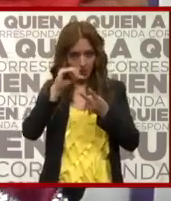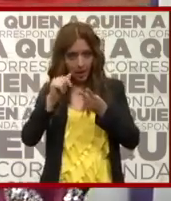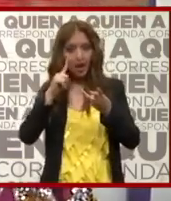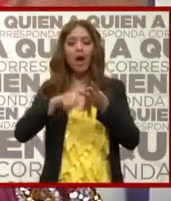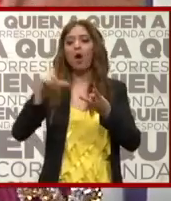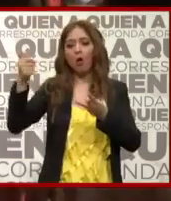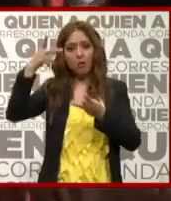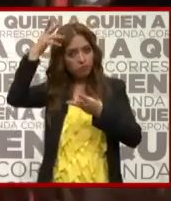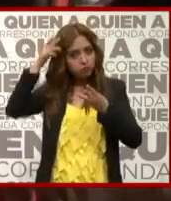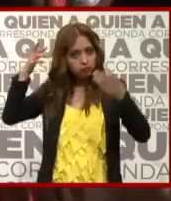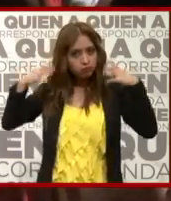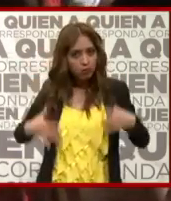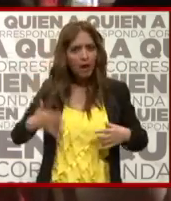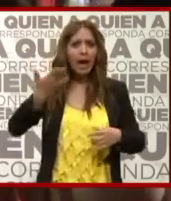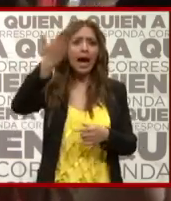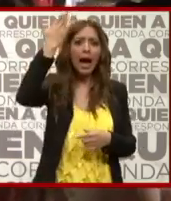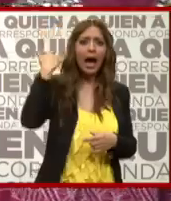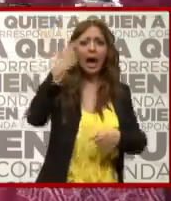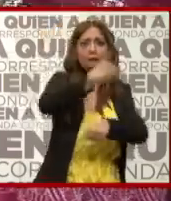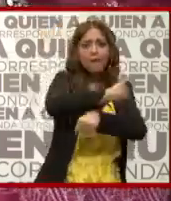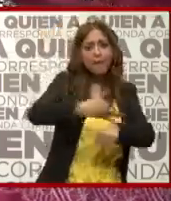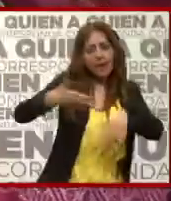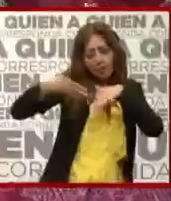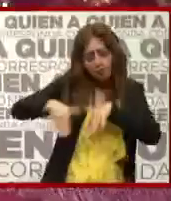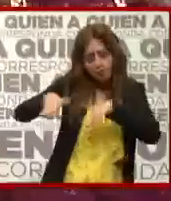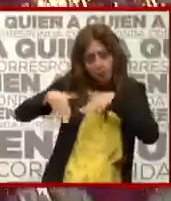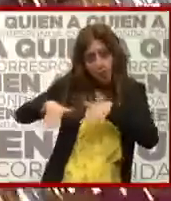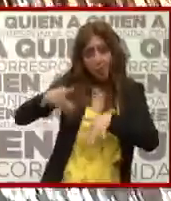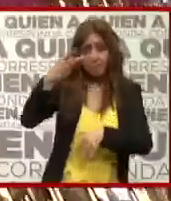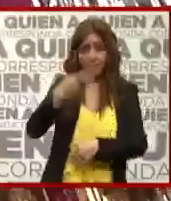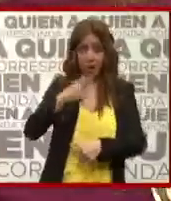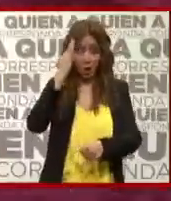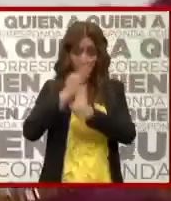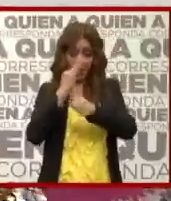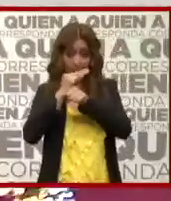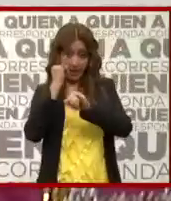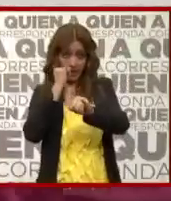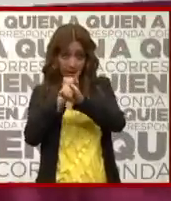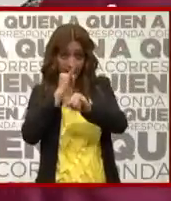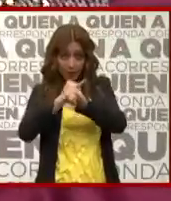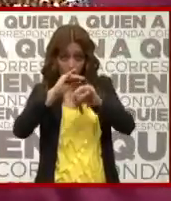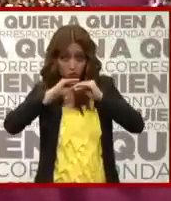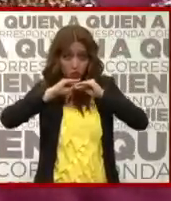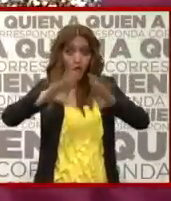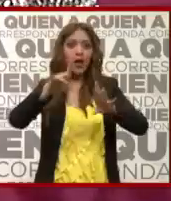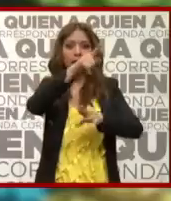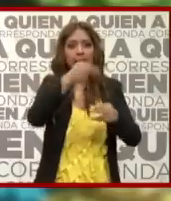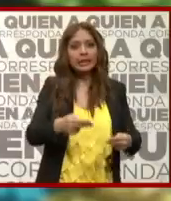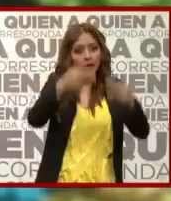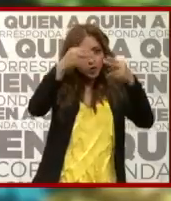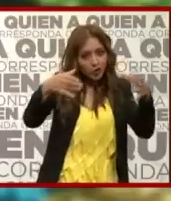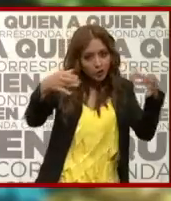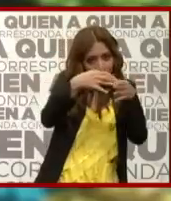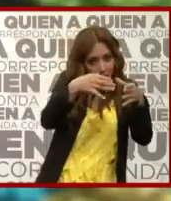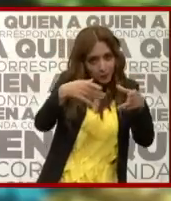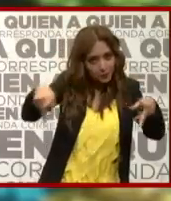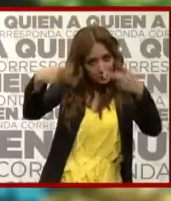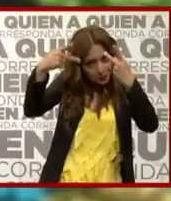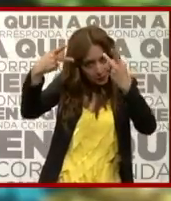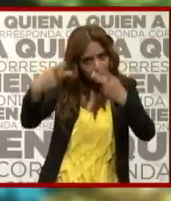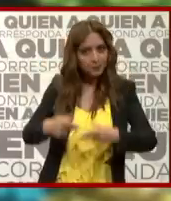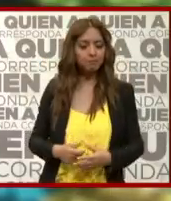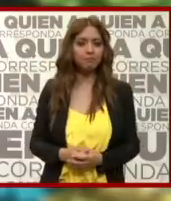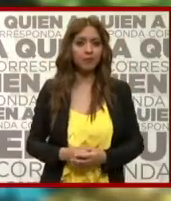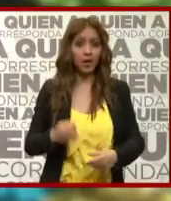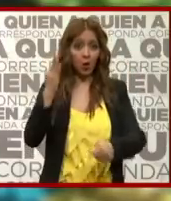solo confeccionaba trajes para su familia. Hoy en día el internet ha sido clave para fundar su microempresa. Ahora con el internet,